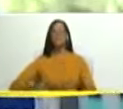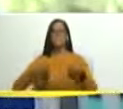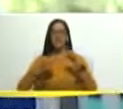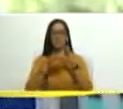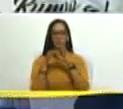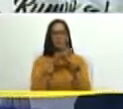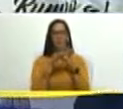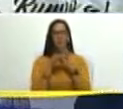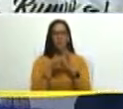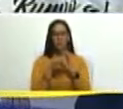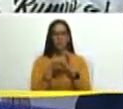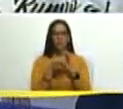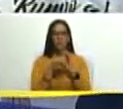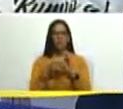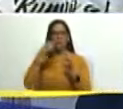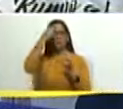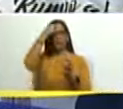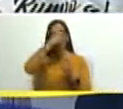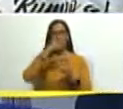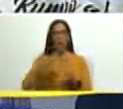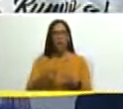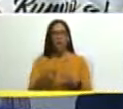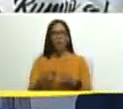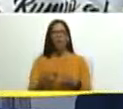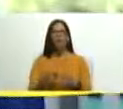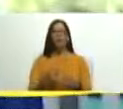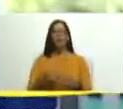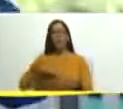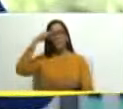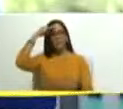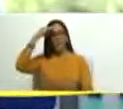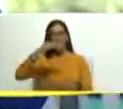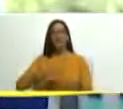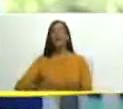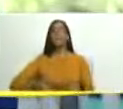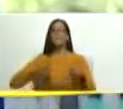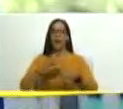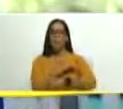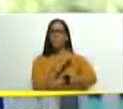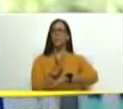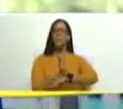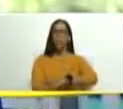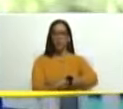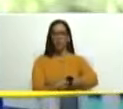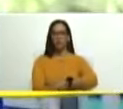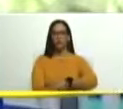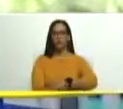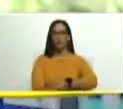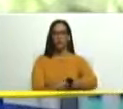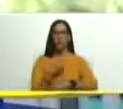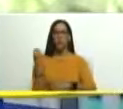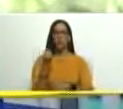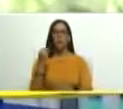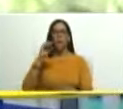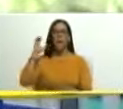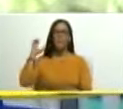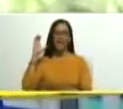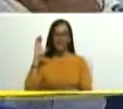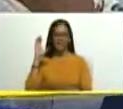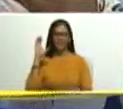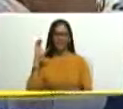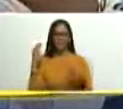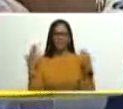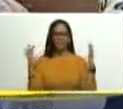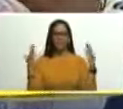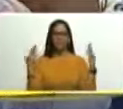que nunca, el pueblo, la Fuerza Armada, y más poderosos que nunca como país.